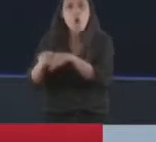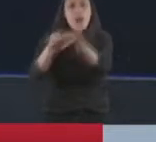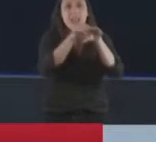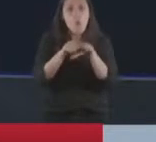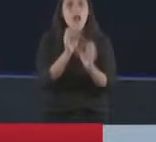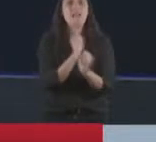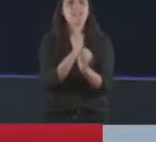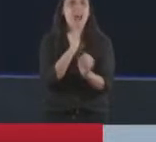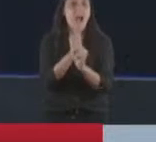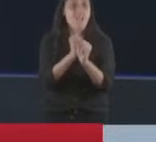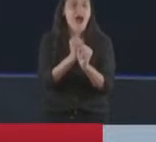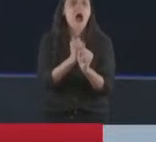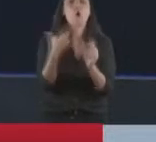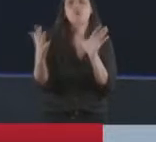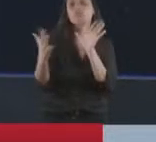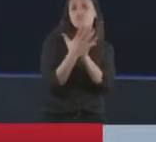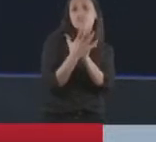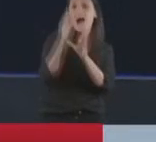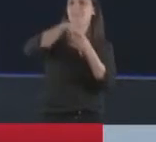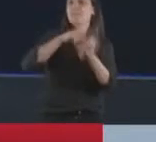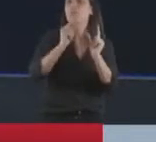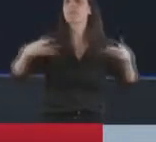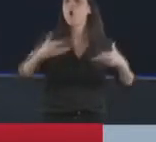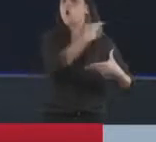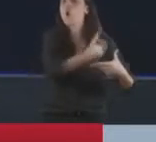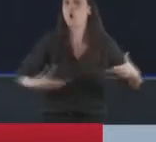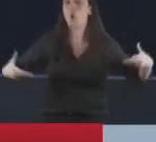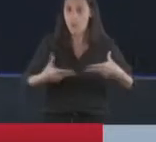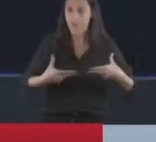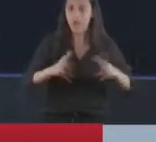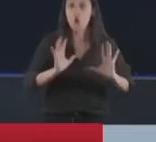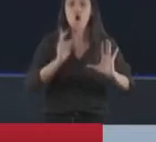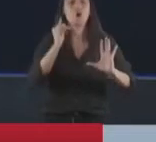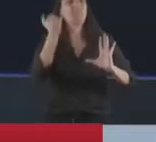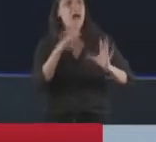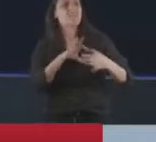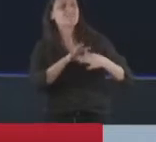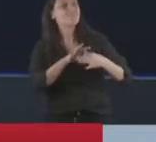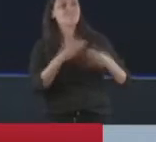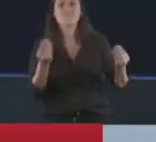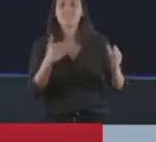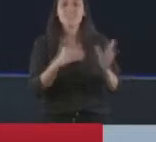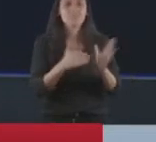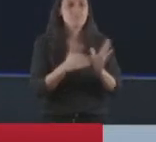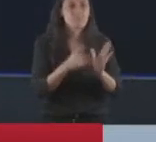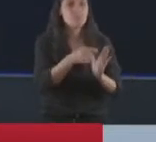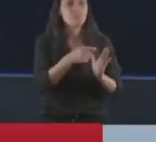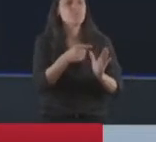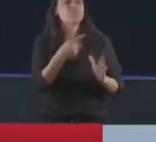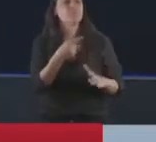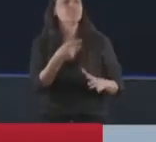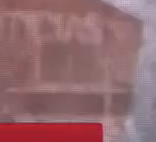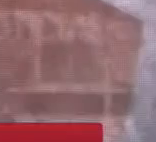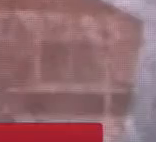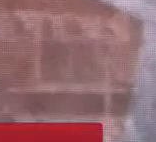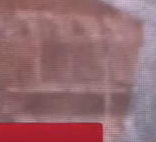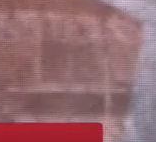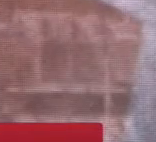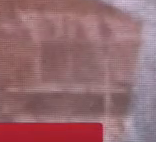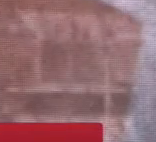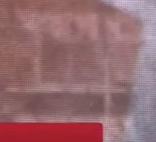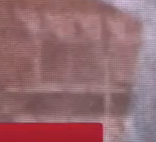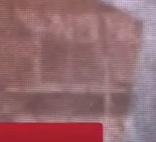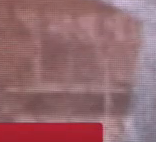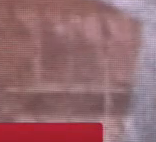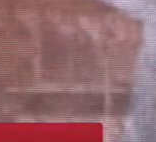y pierden desde la costumbre de saber que se tiene que levantar a las seis de la mañana de tomar un medio de transporte y presentando trabajar lo que se llaman habilidades